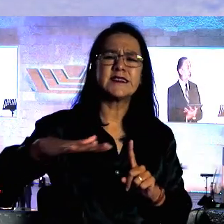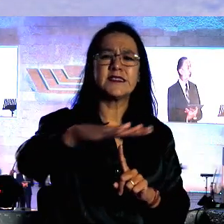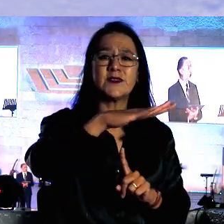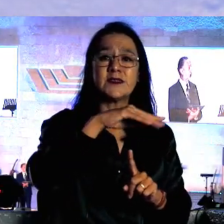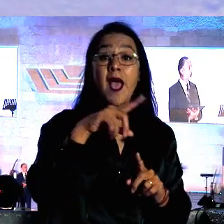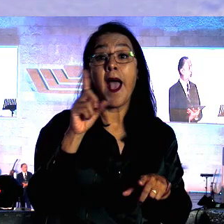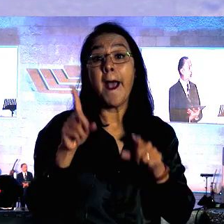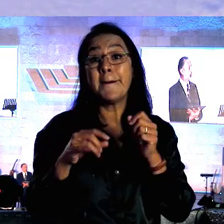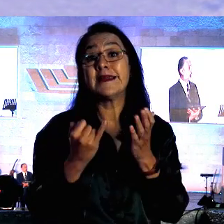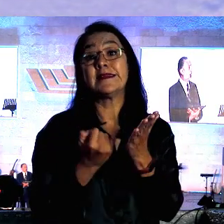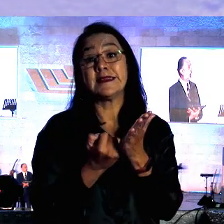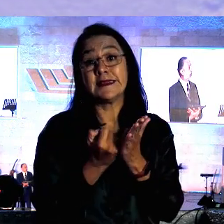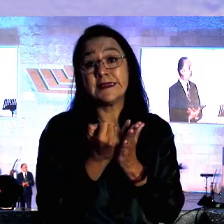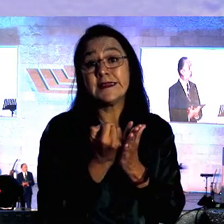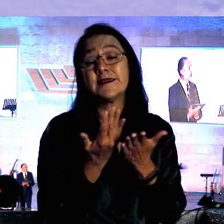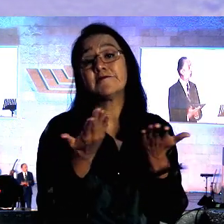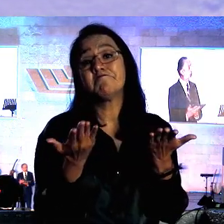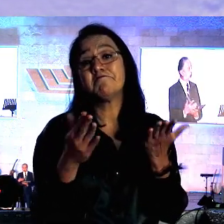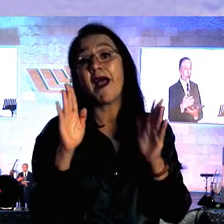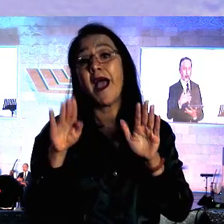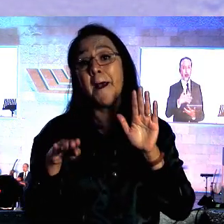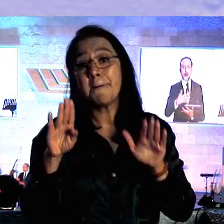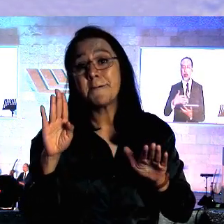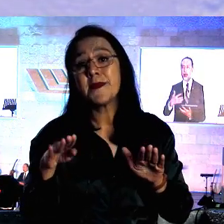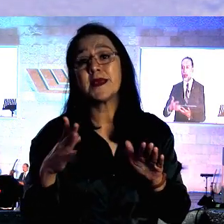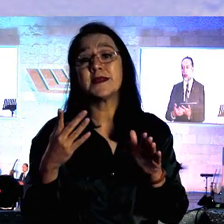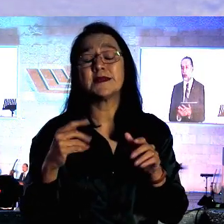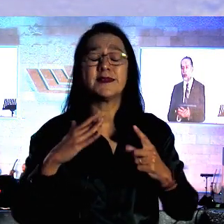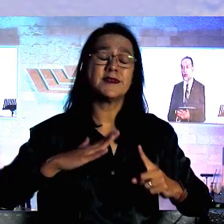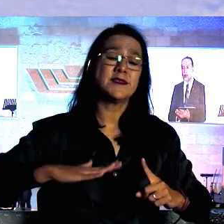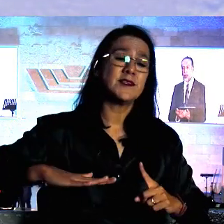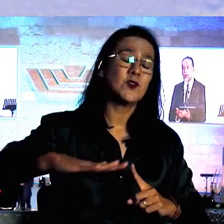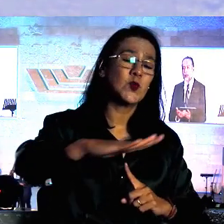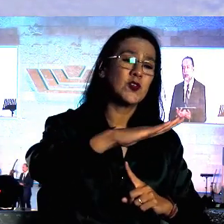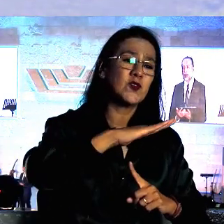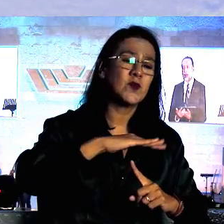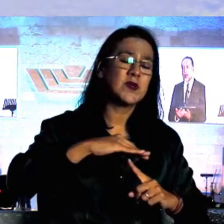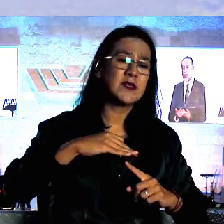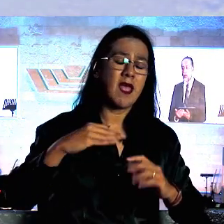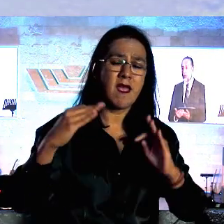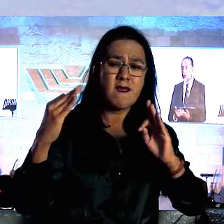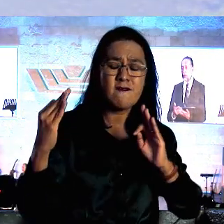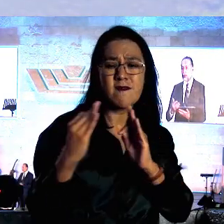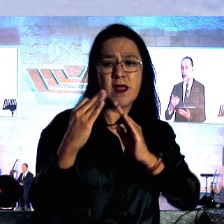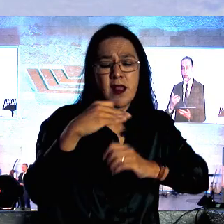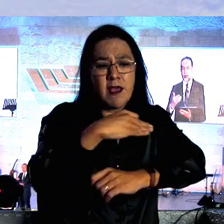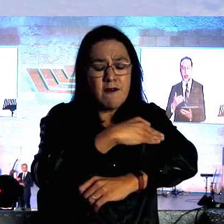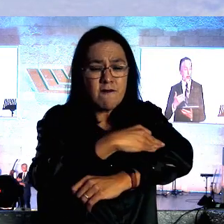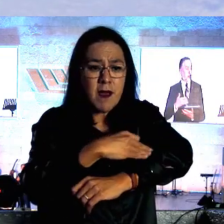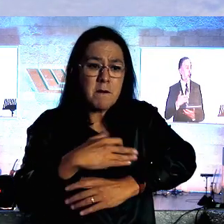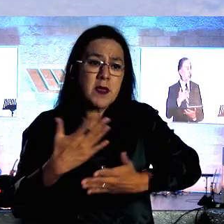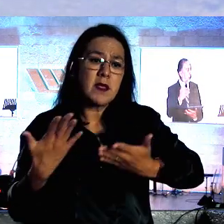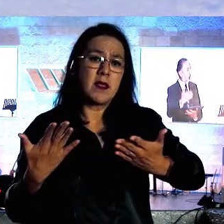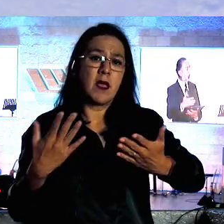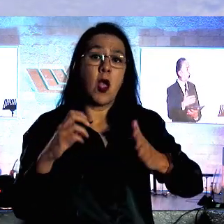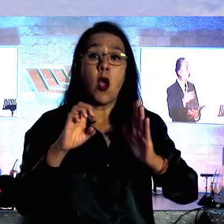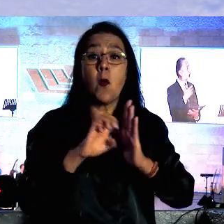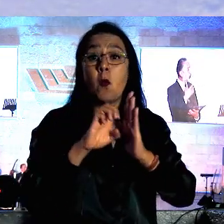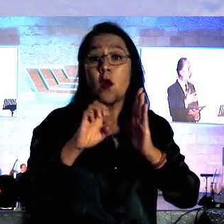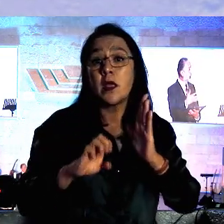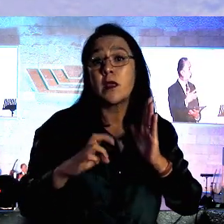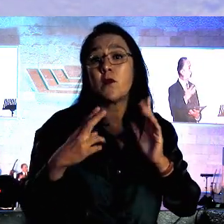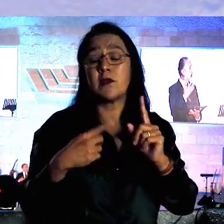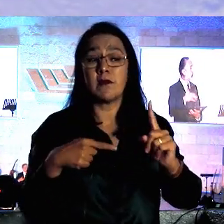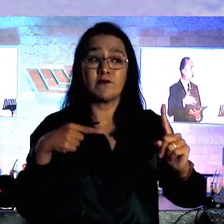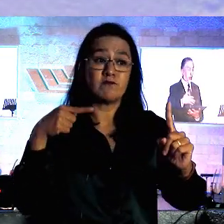decisiones a veces hay situaciones que vamos enfrentando como familia a lo mejor tenemos un reto un